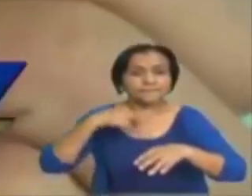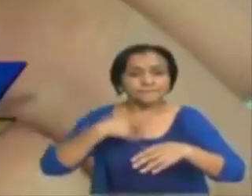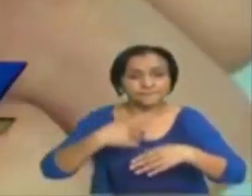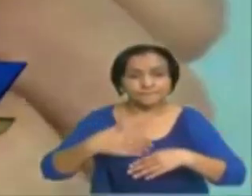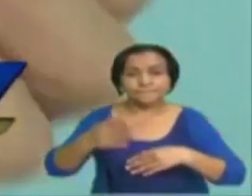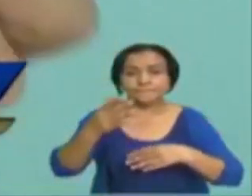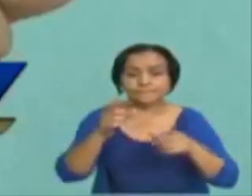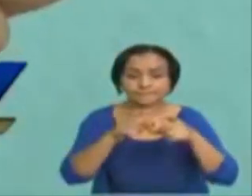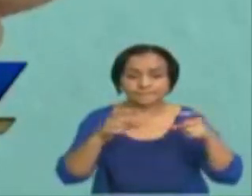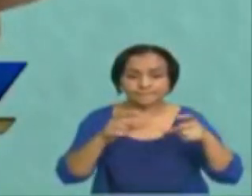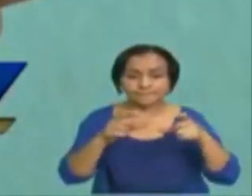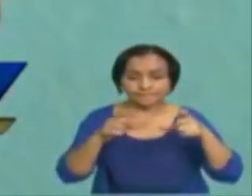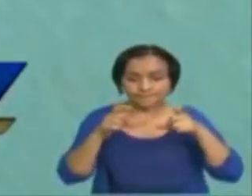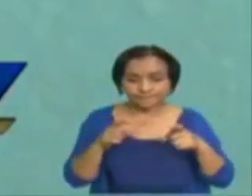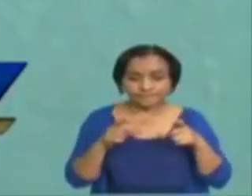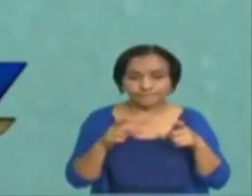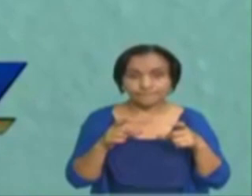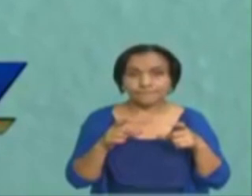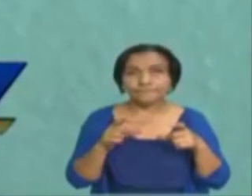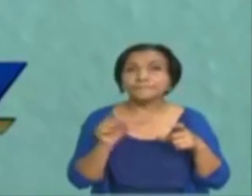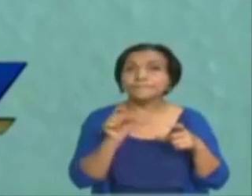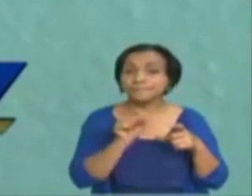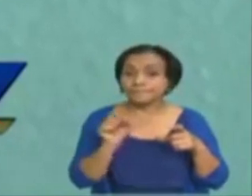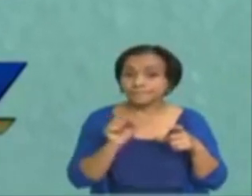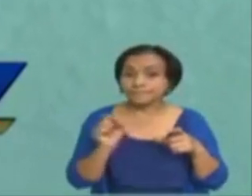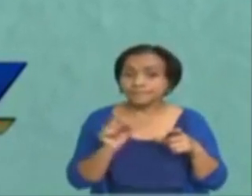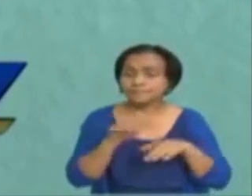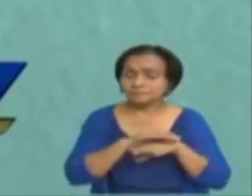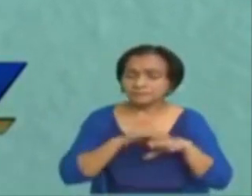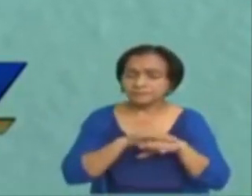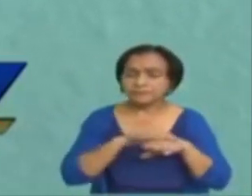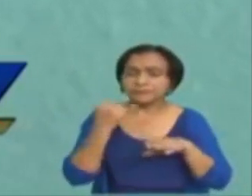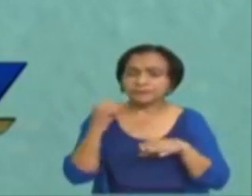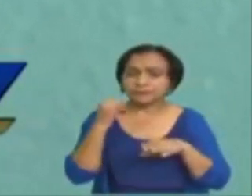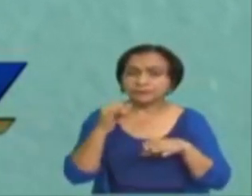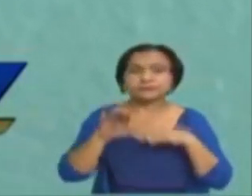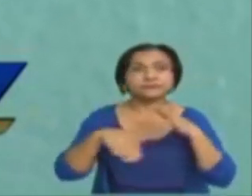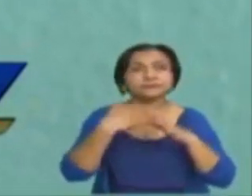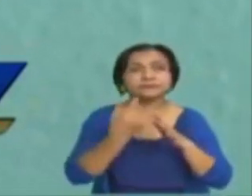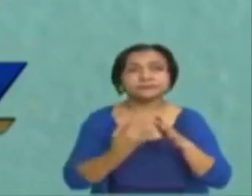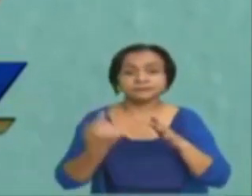salud recomiendan, y sobre todo con alma buena. De las cuales